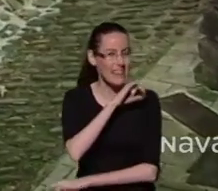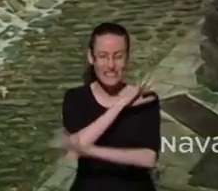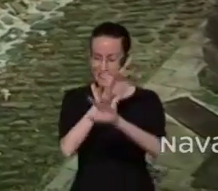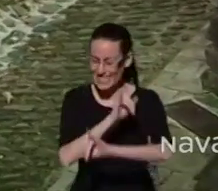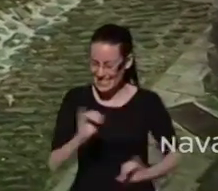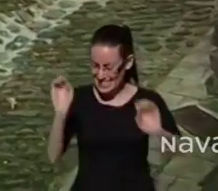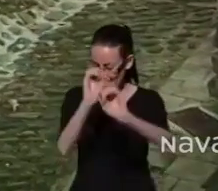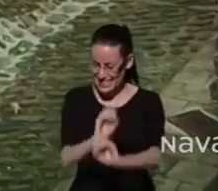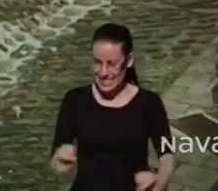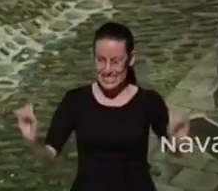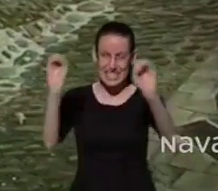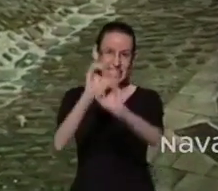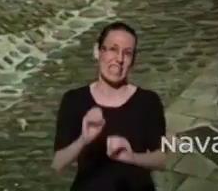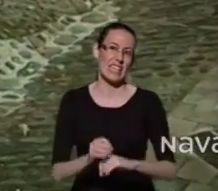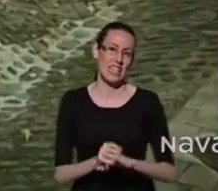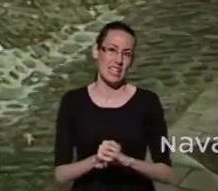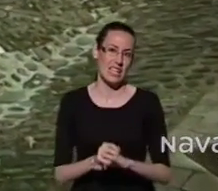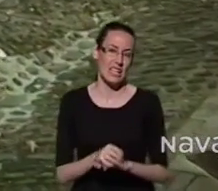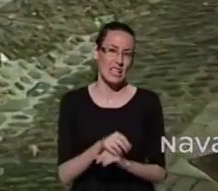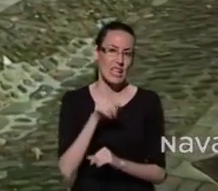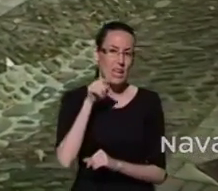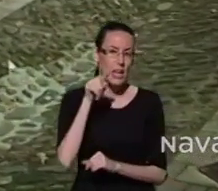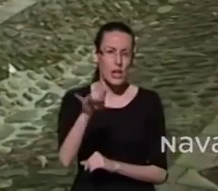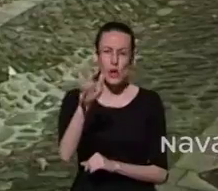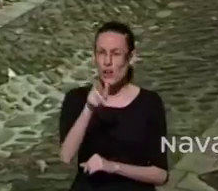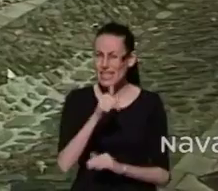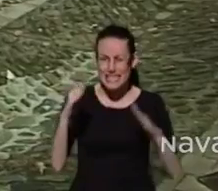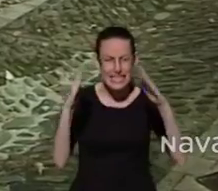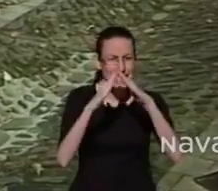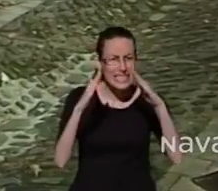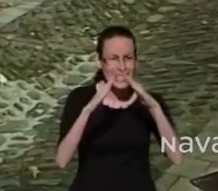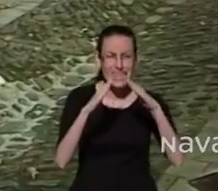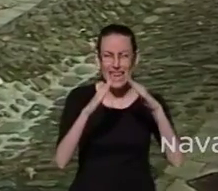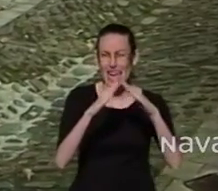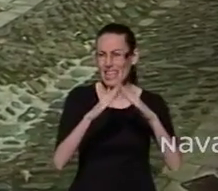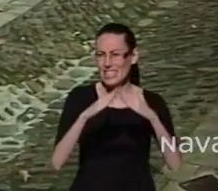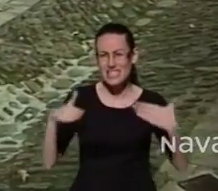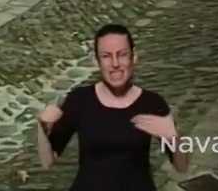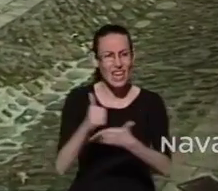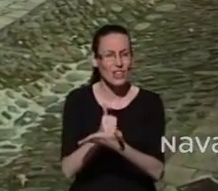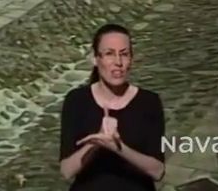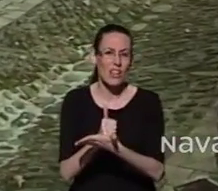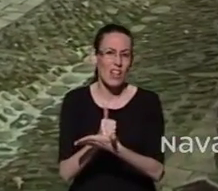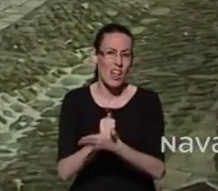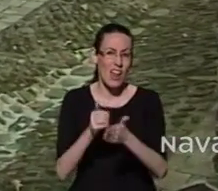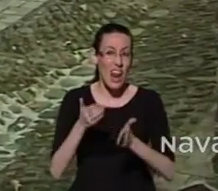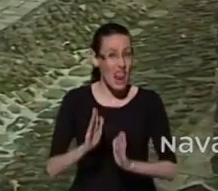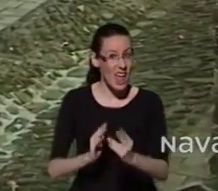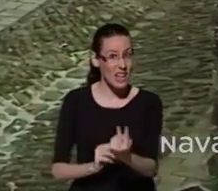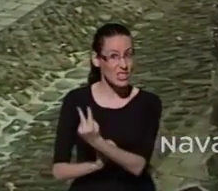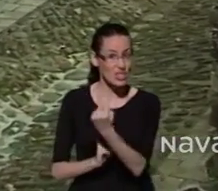Él les consumió la casa, les consumió todo lo que había, y las pobres mujeres tuvieron que